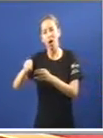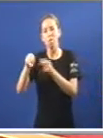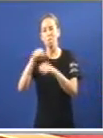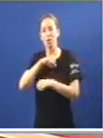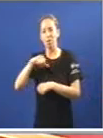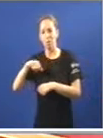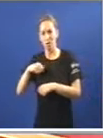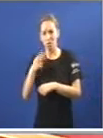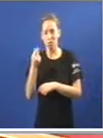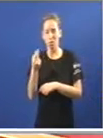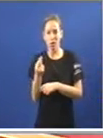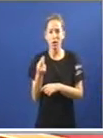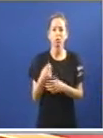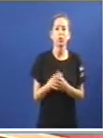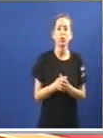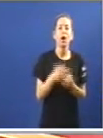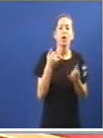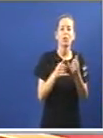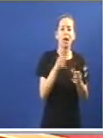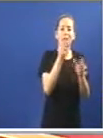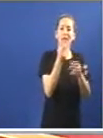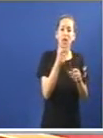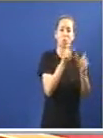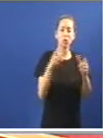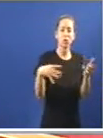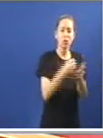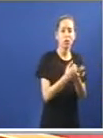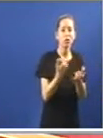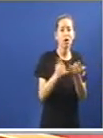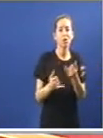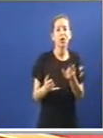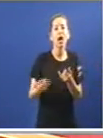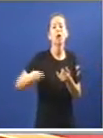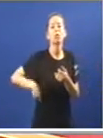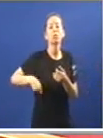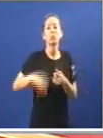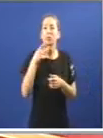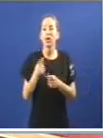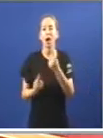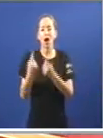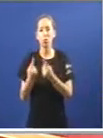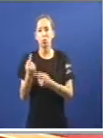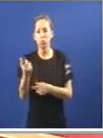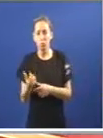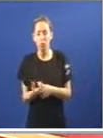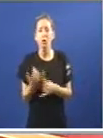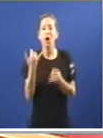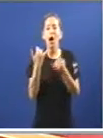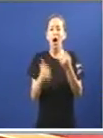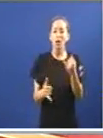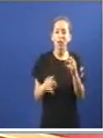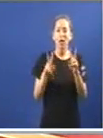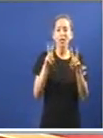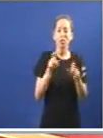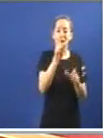enriquecimiento dos poucos y mientras esto acontece profesionales sanitarios sanitarias de rangers que ya no podemos